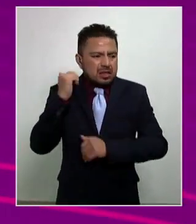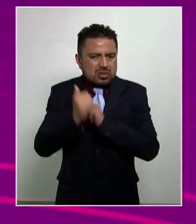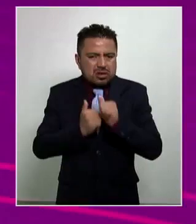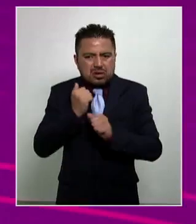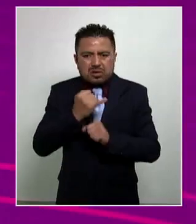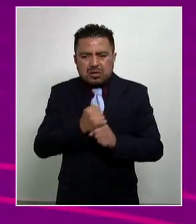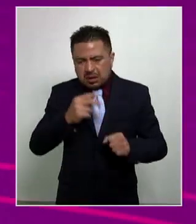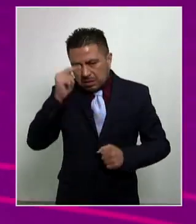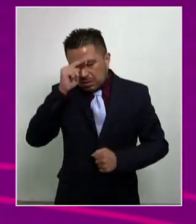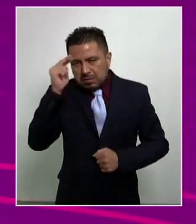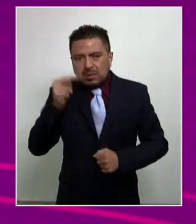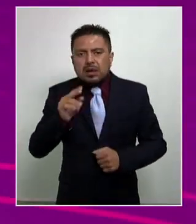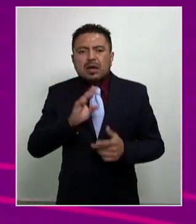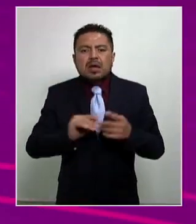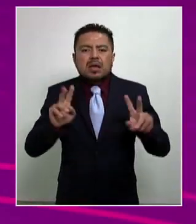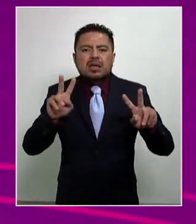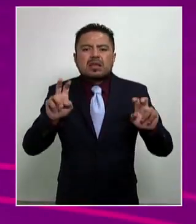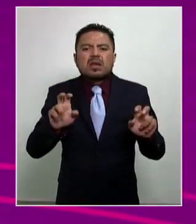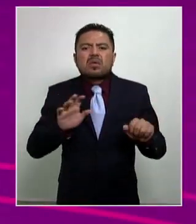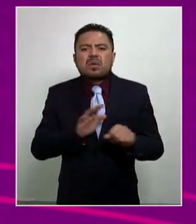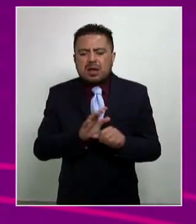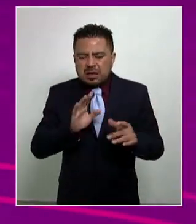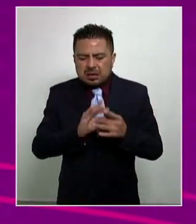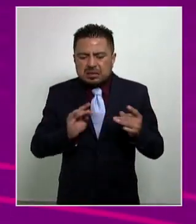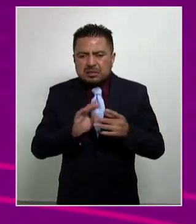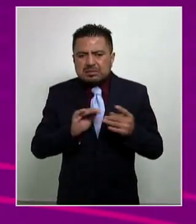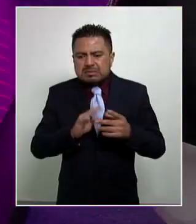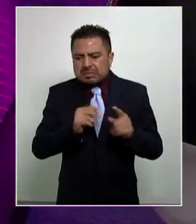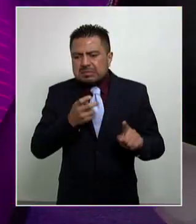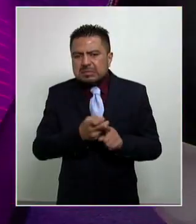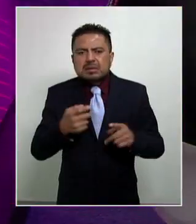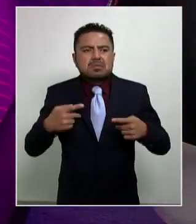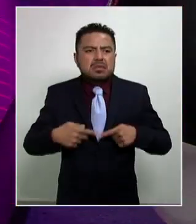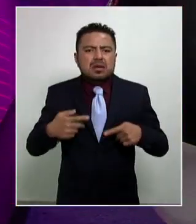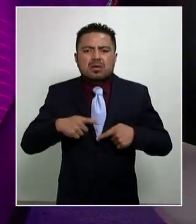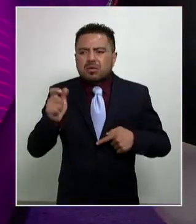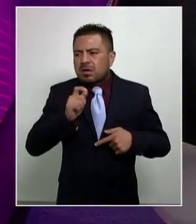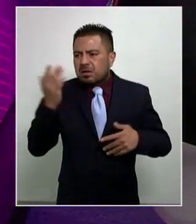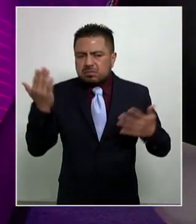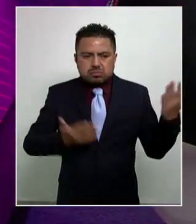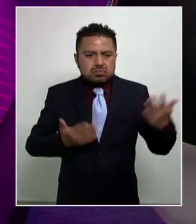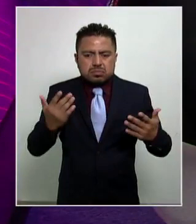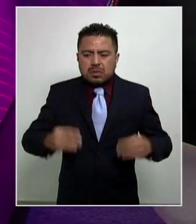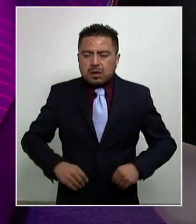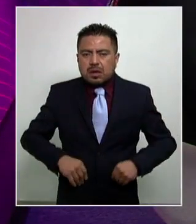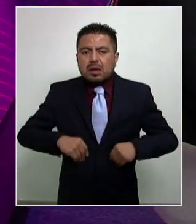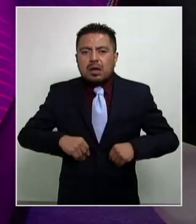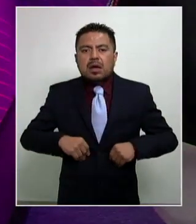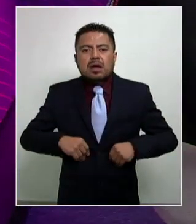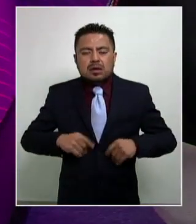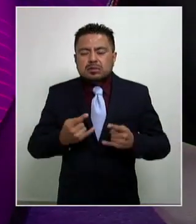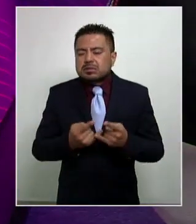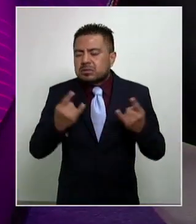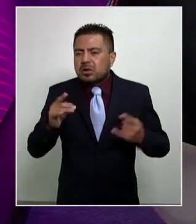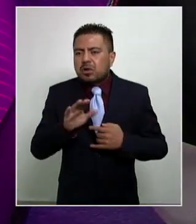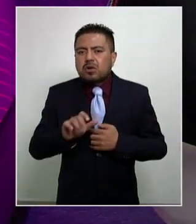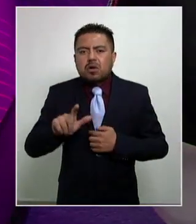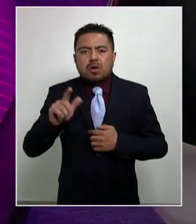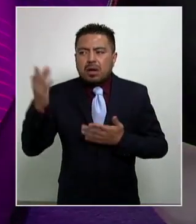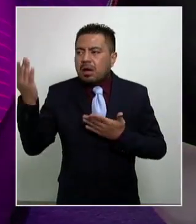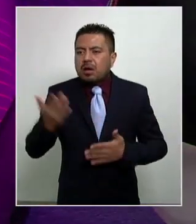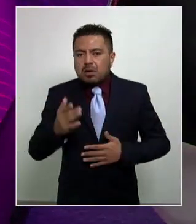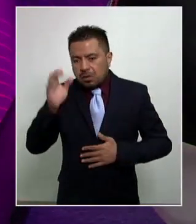antropología en México y uno de los temas era explicarse, bueno, es que la gente que llegó aquí, sobrevivió a la historia colonial, pues llegó sin